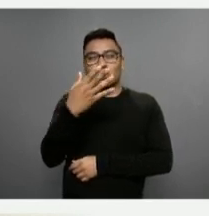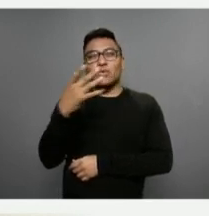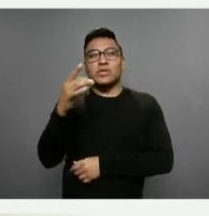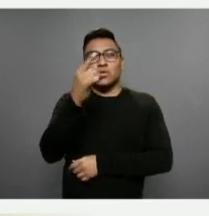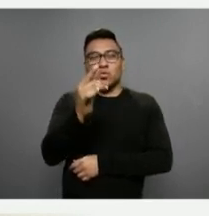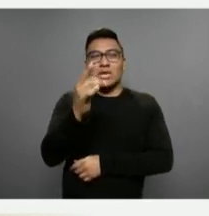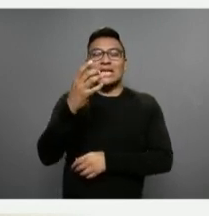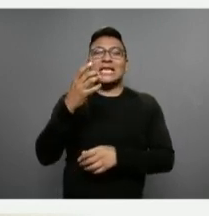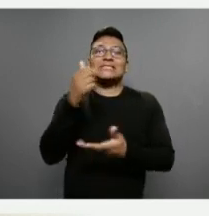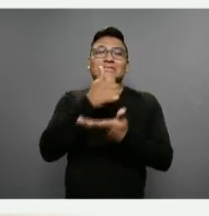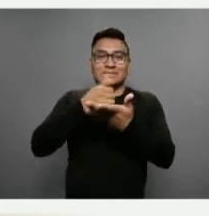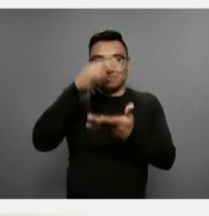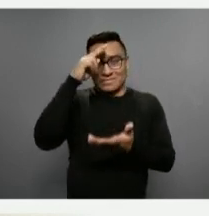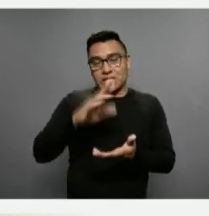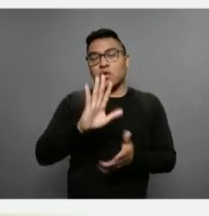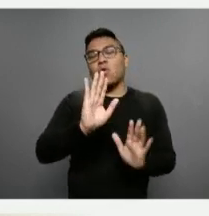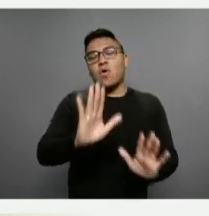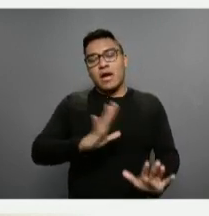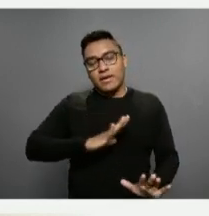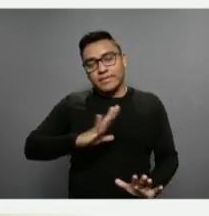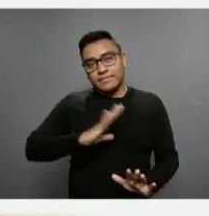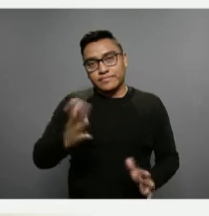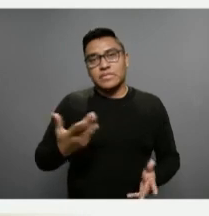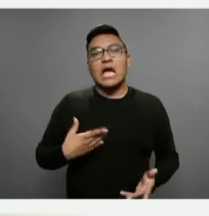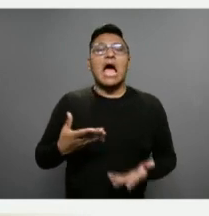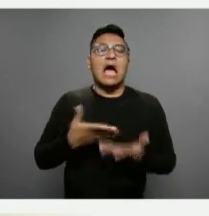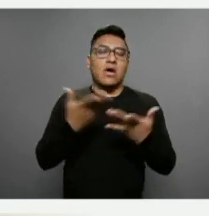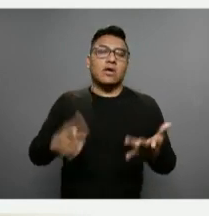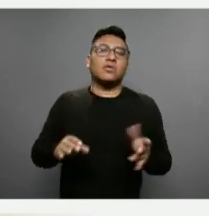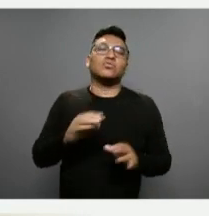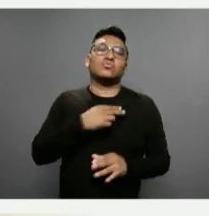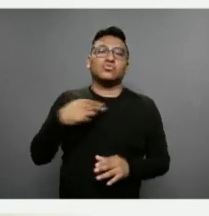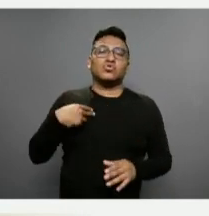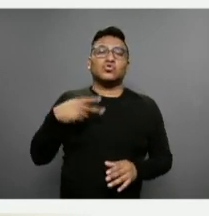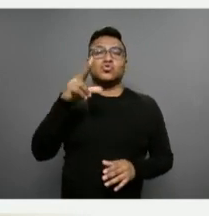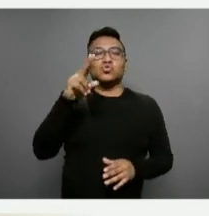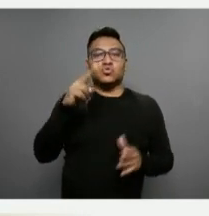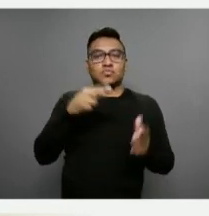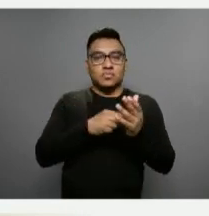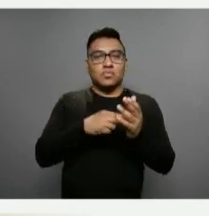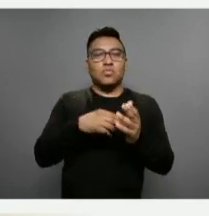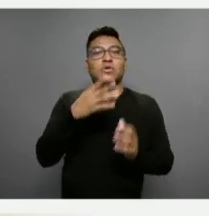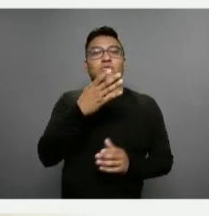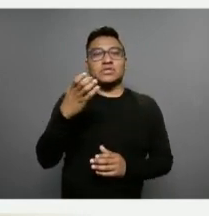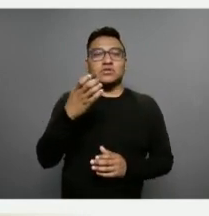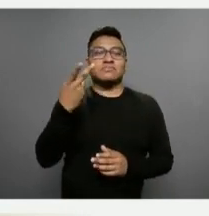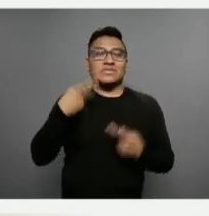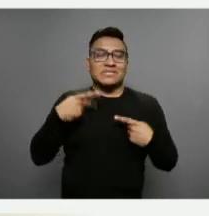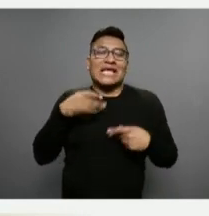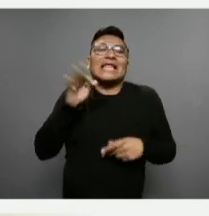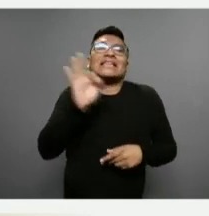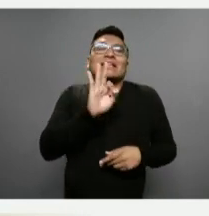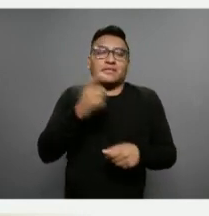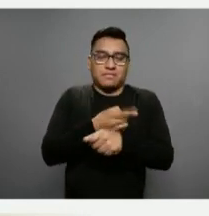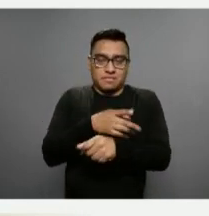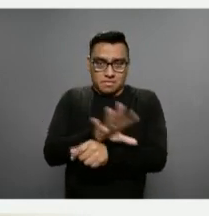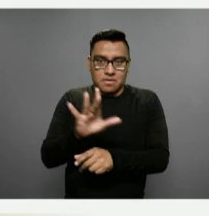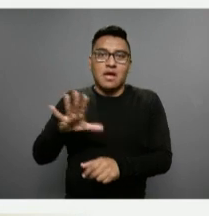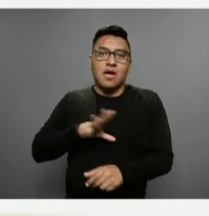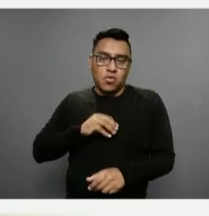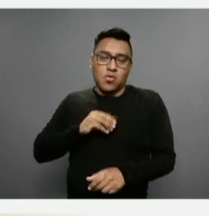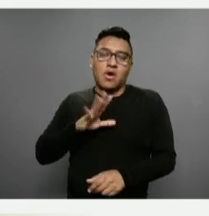México. Entonces, en este momento contamos aún con 2.475 casos sospechosos. Entre las